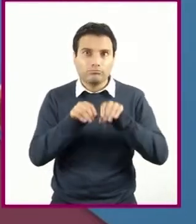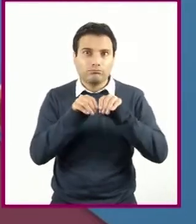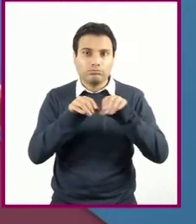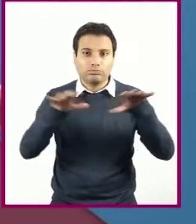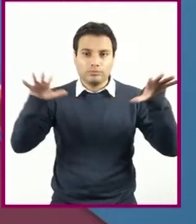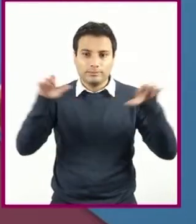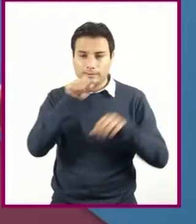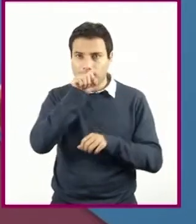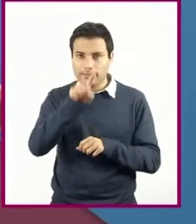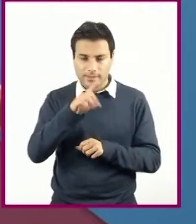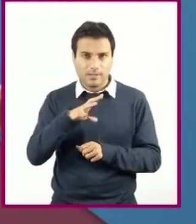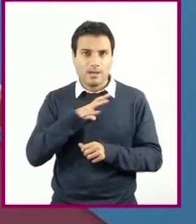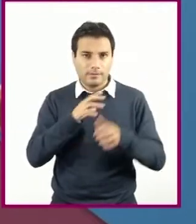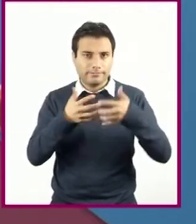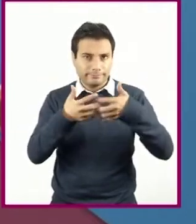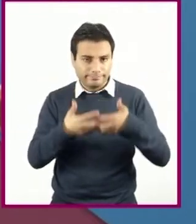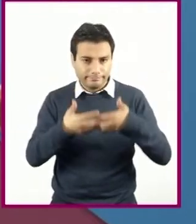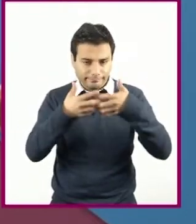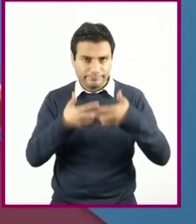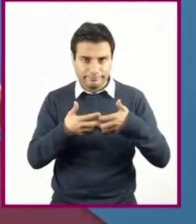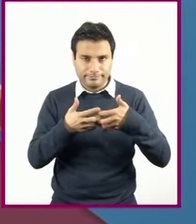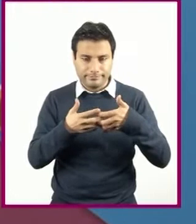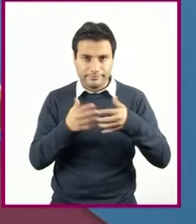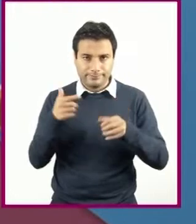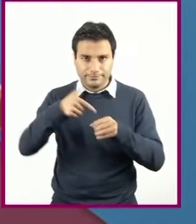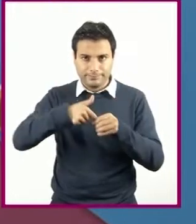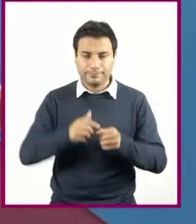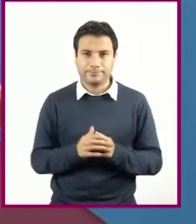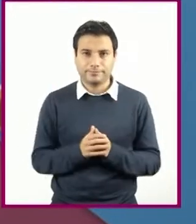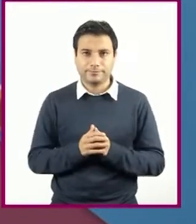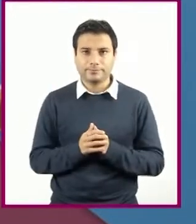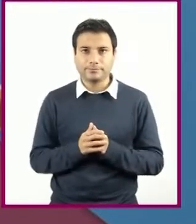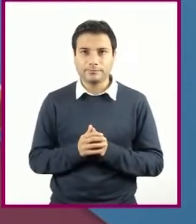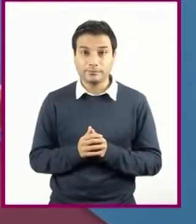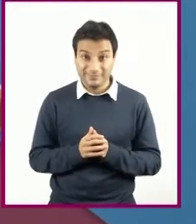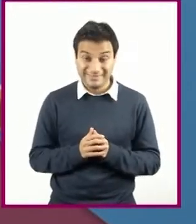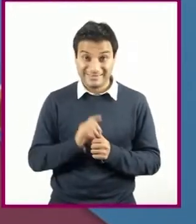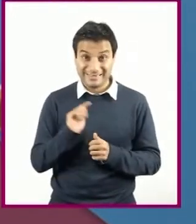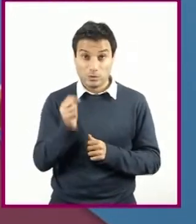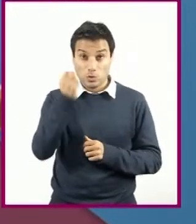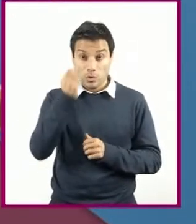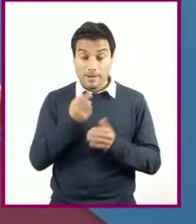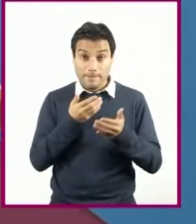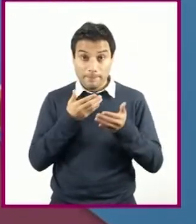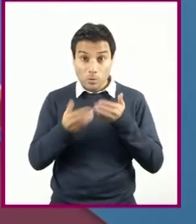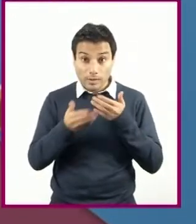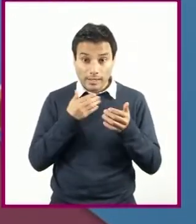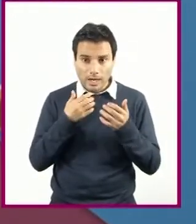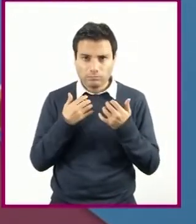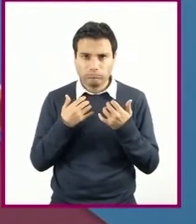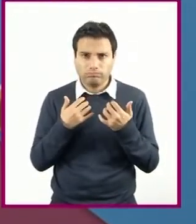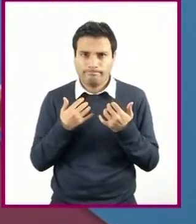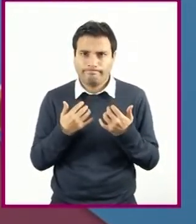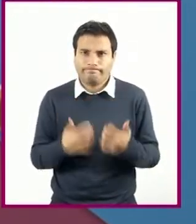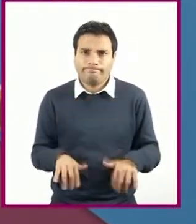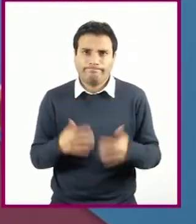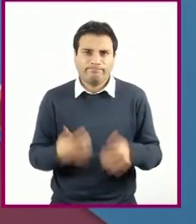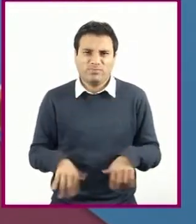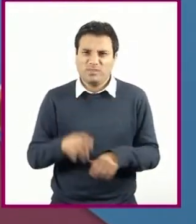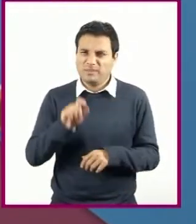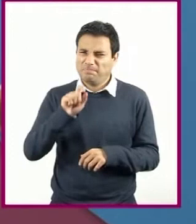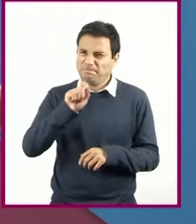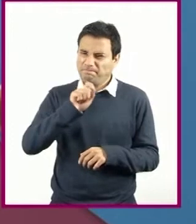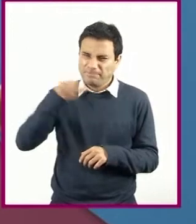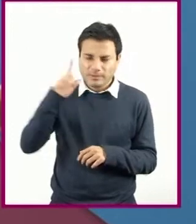de combustión interna. La tecnología moderna no solo era innegable y triunfante, sino